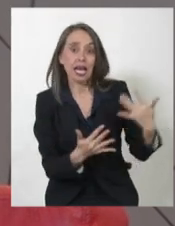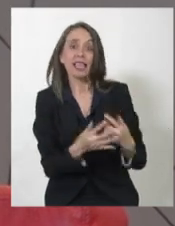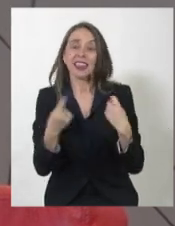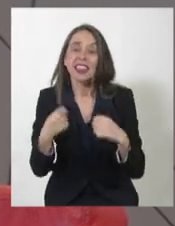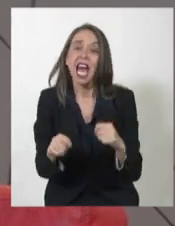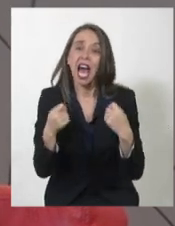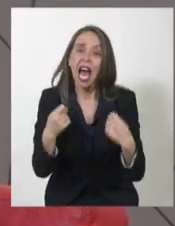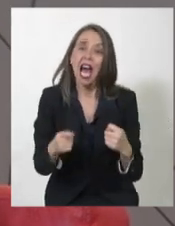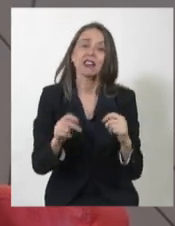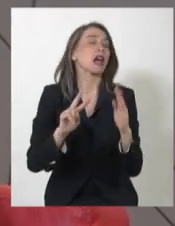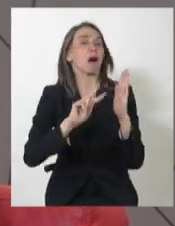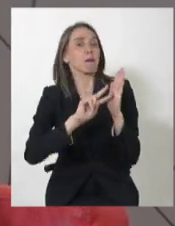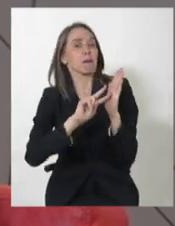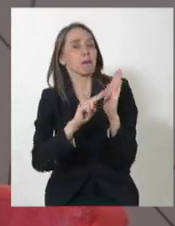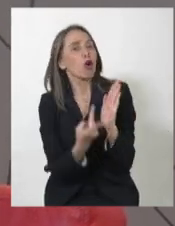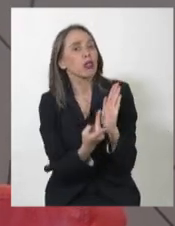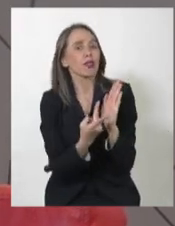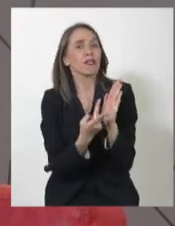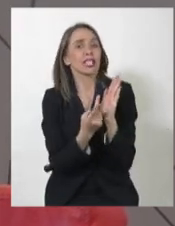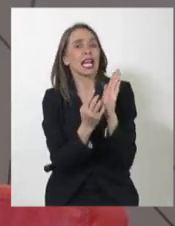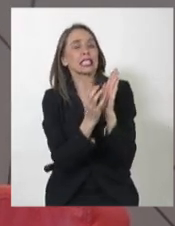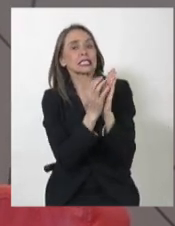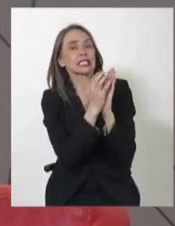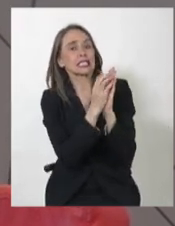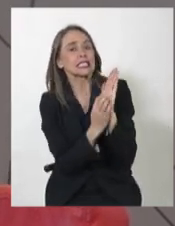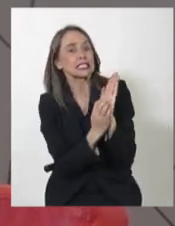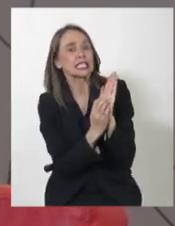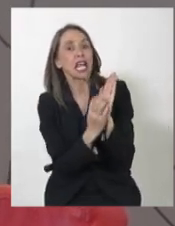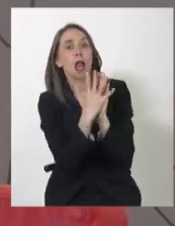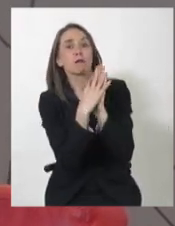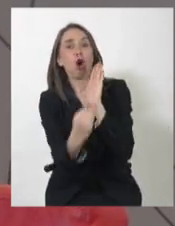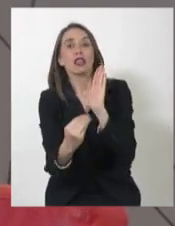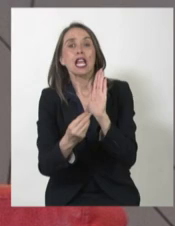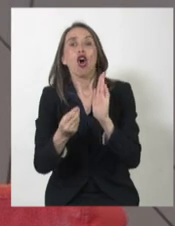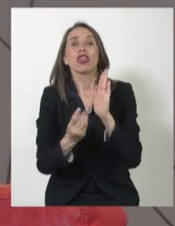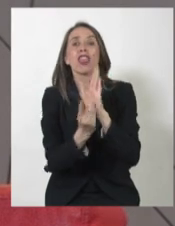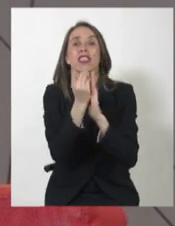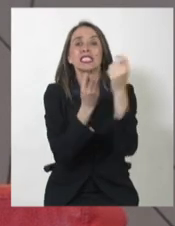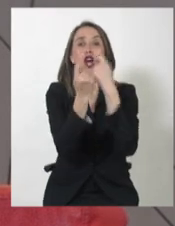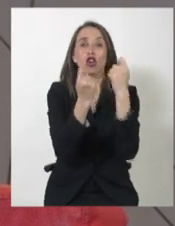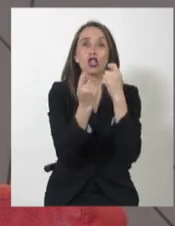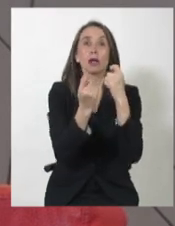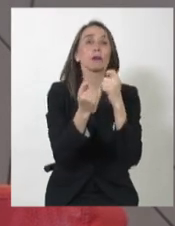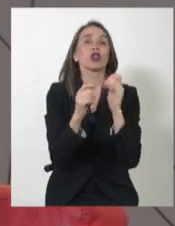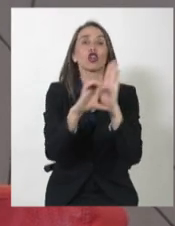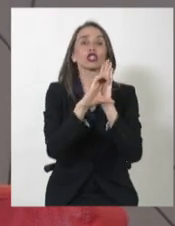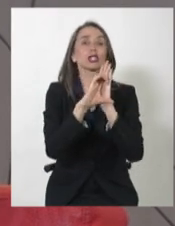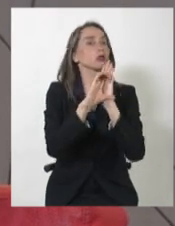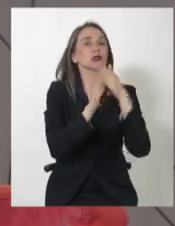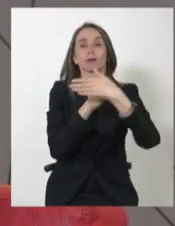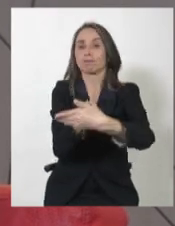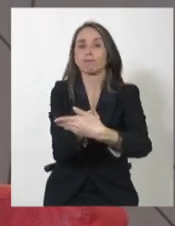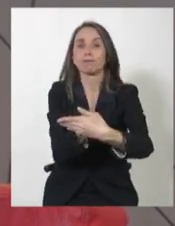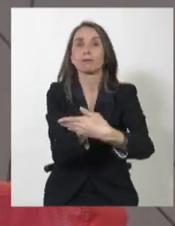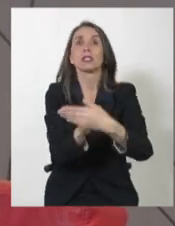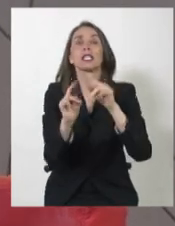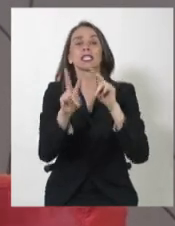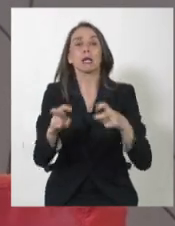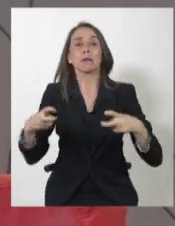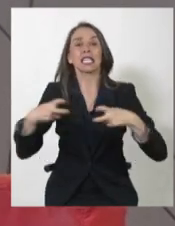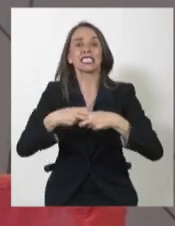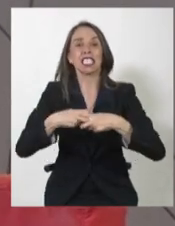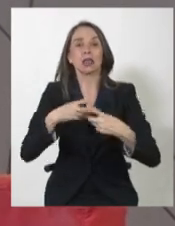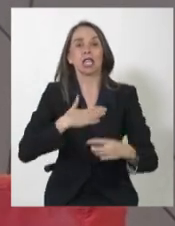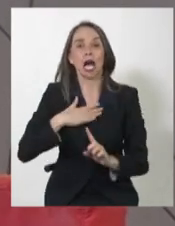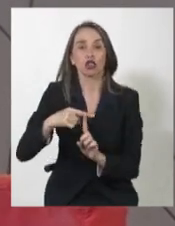realizar alguna reforma que rasguñan nuestro modelo de desarrollo, siempre ha estado la Constitución como techo. En materia de titularidad sindical,